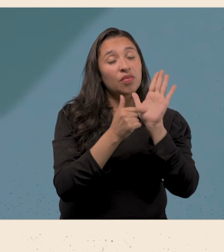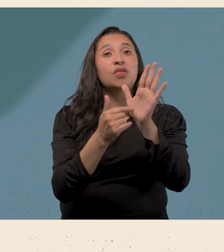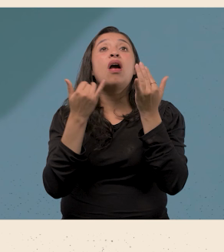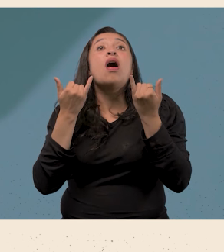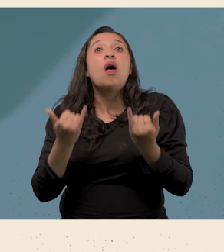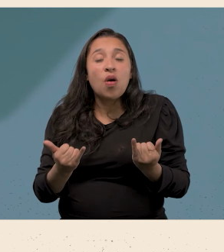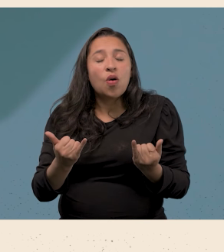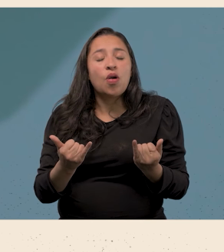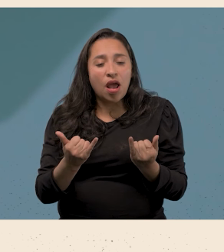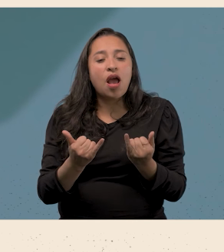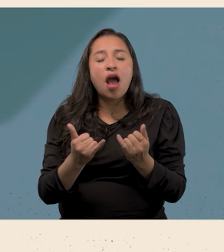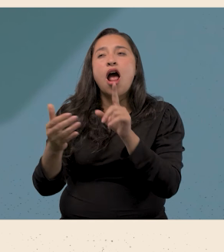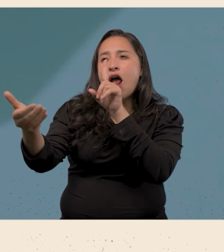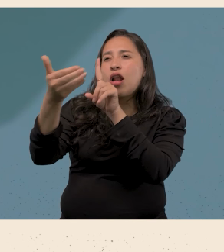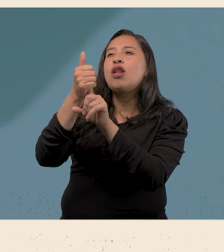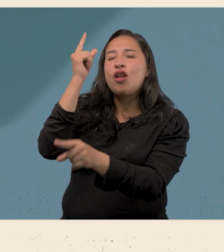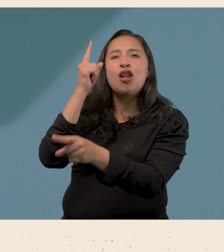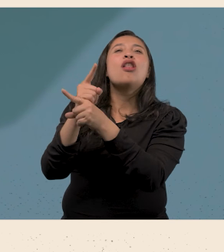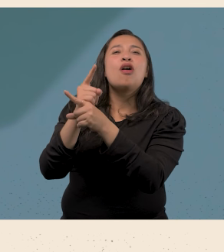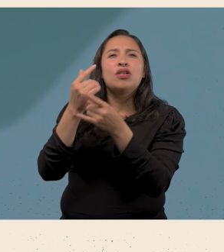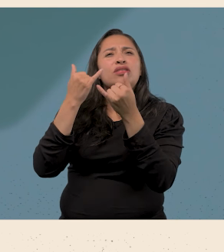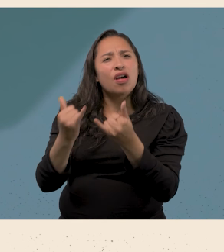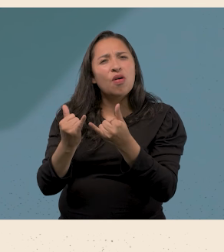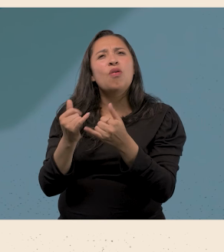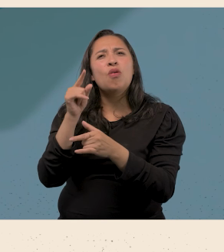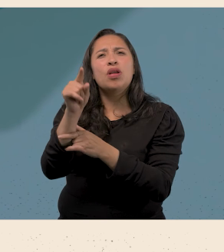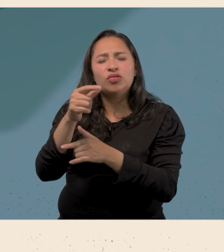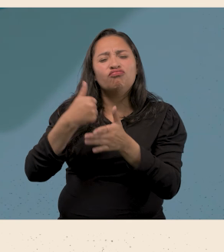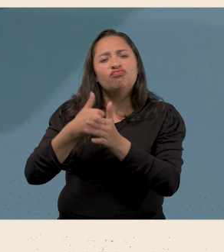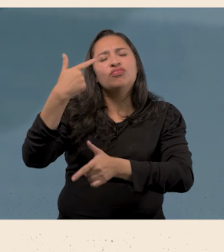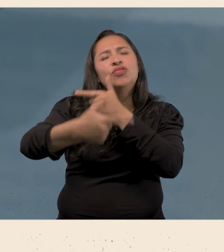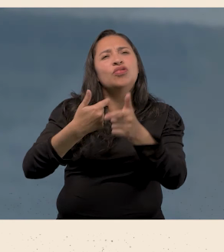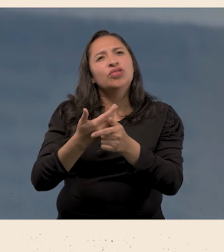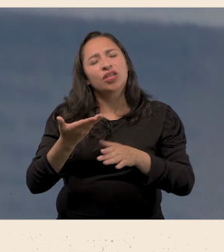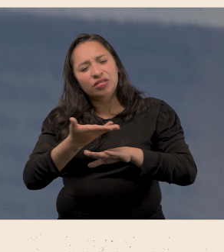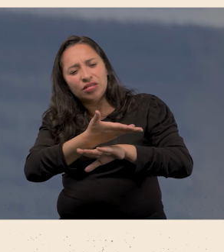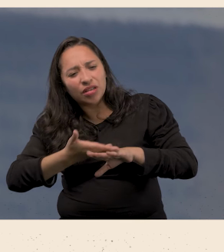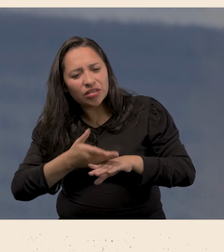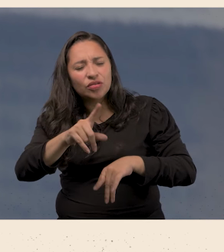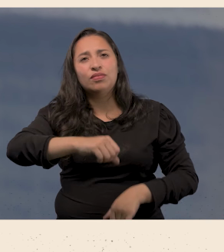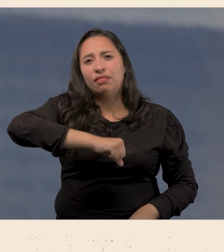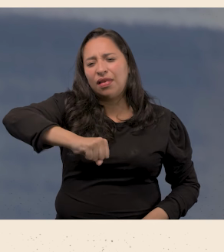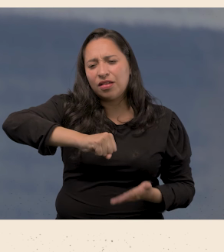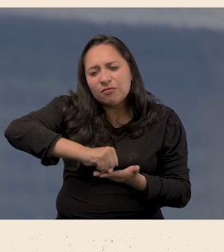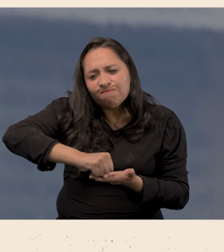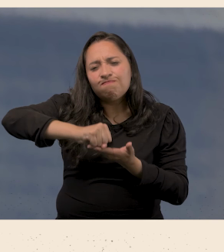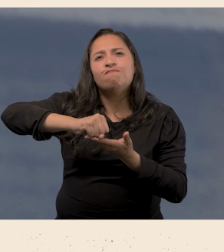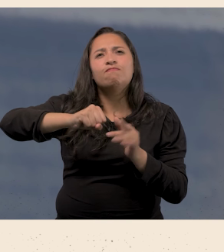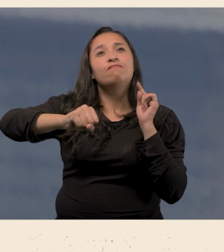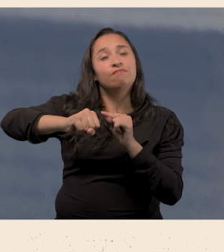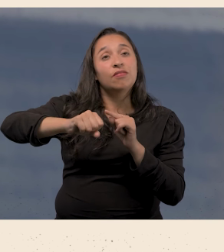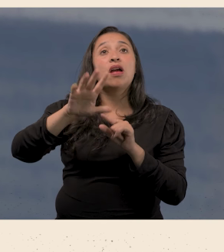testimonios, exaltamos los logros que las personas mayores han consolidado en su lucha por la exigibilidad de sus